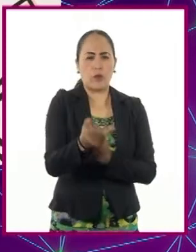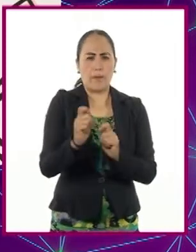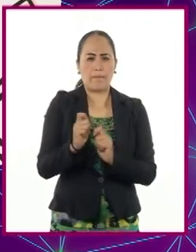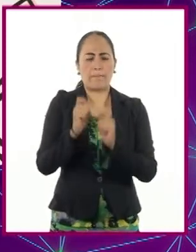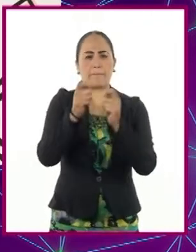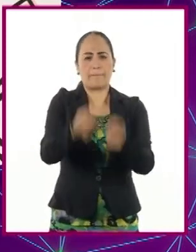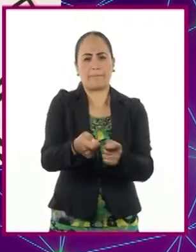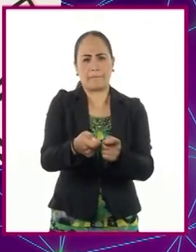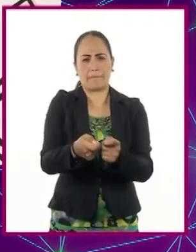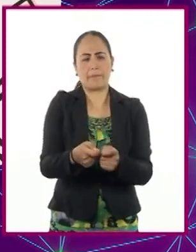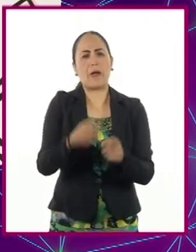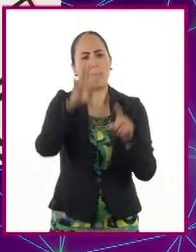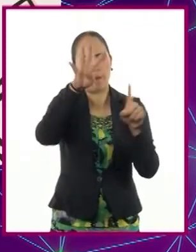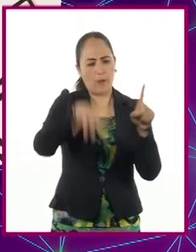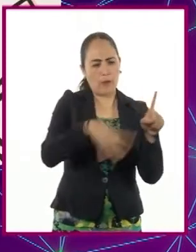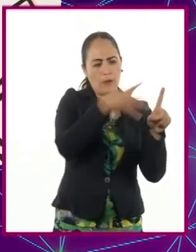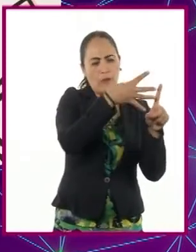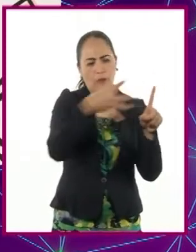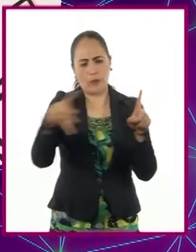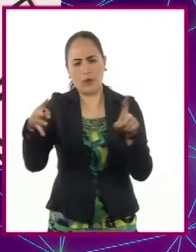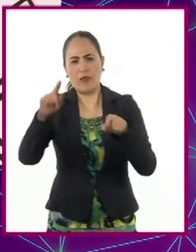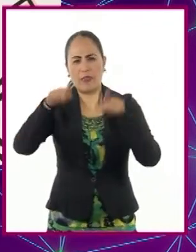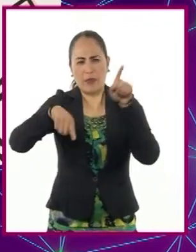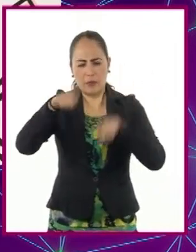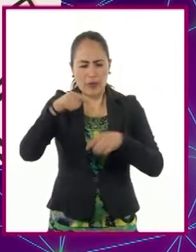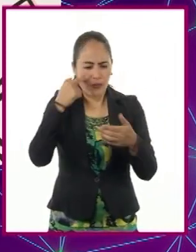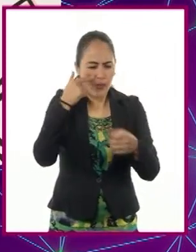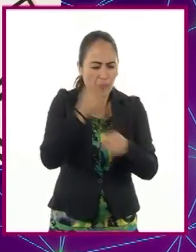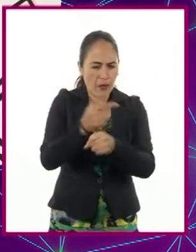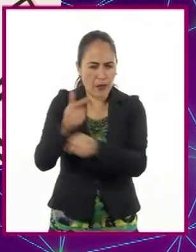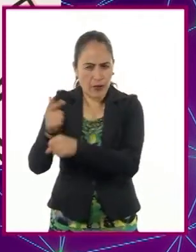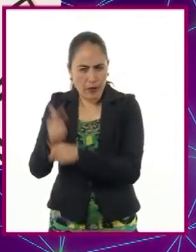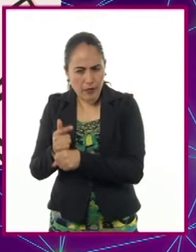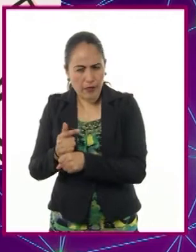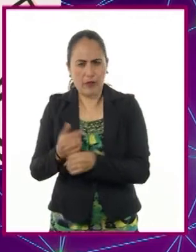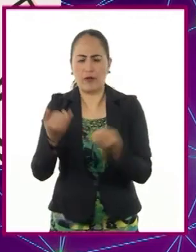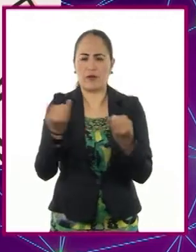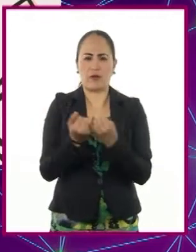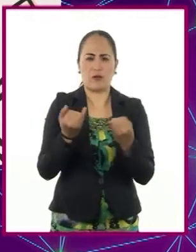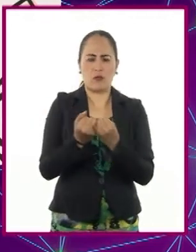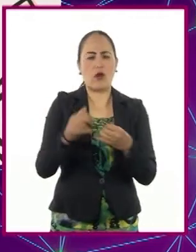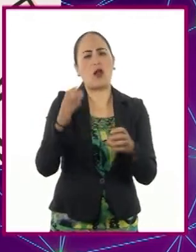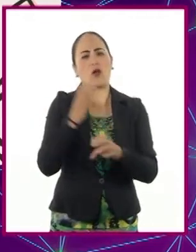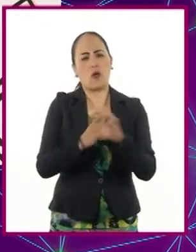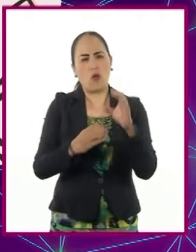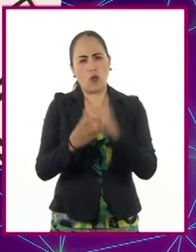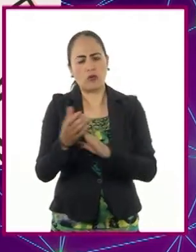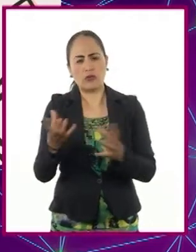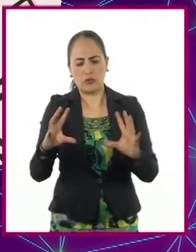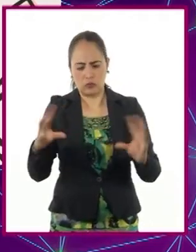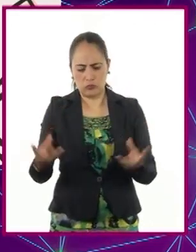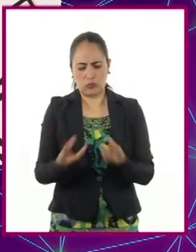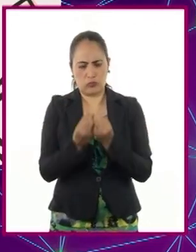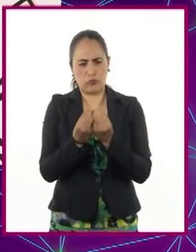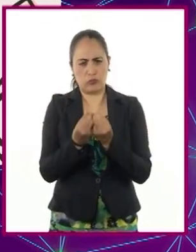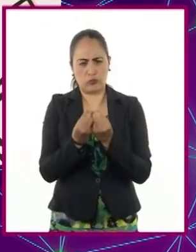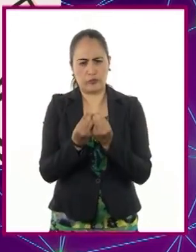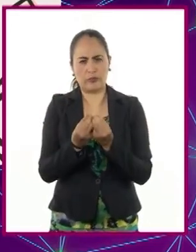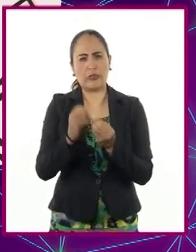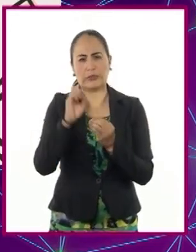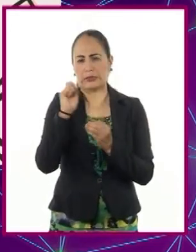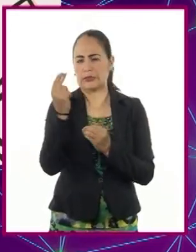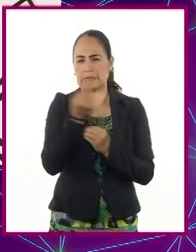base en su ubicación en la tabla periódica. La suma algebraica de los números de oxidación en los elementos que forman un compuesto debe ser